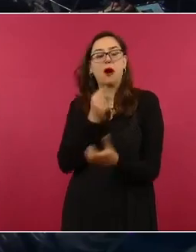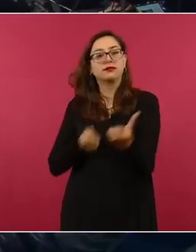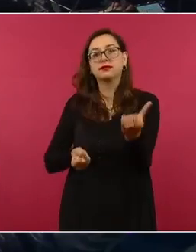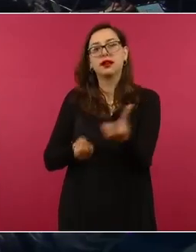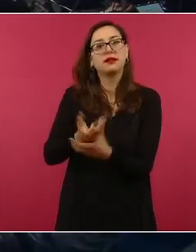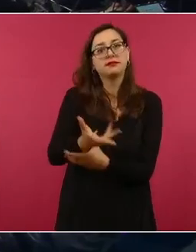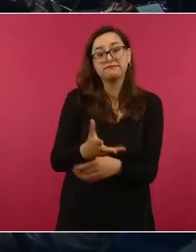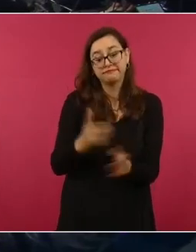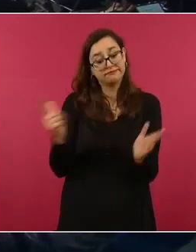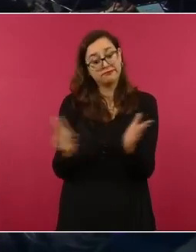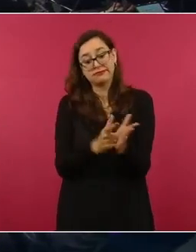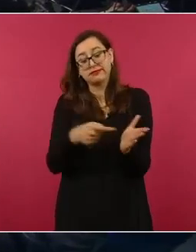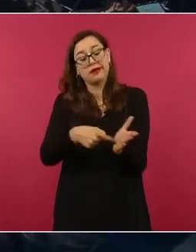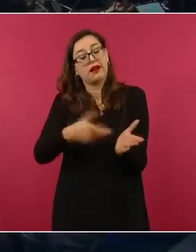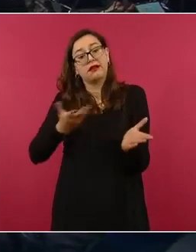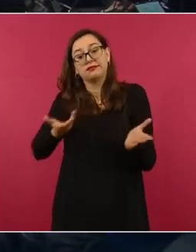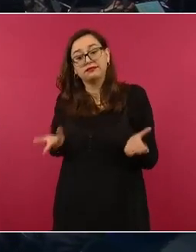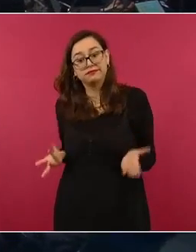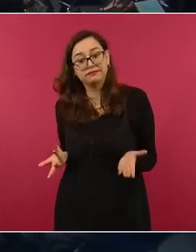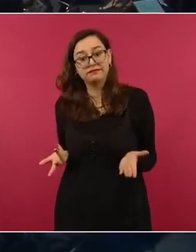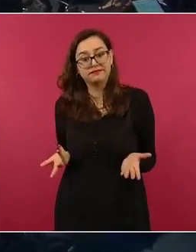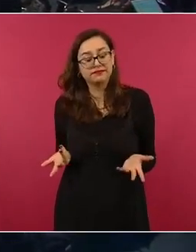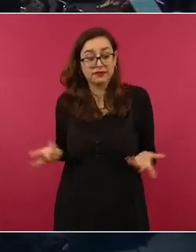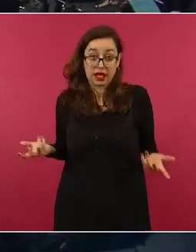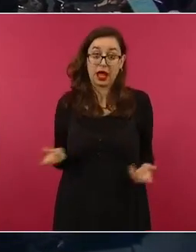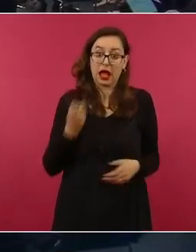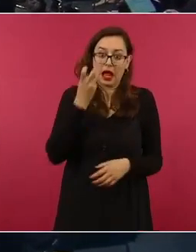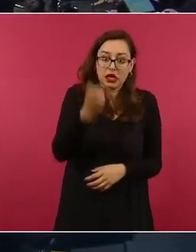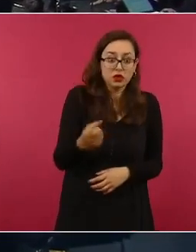entender que necesitamos del apoyo